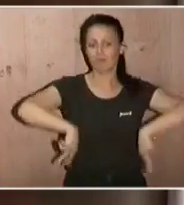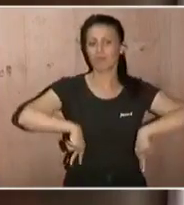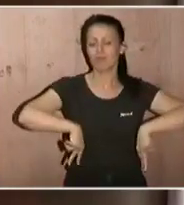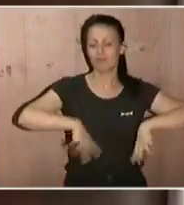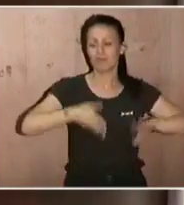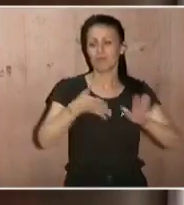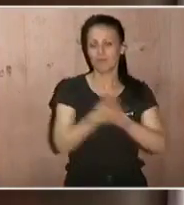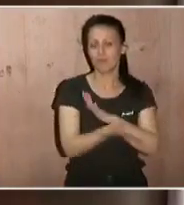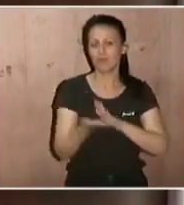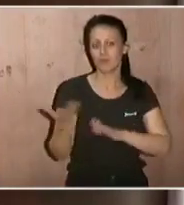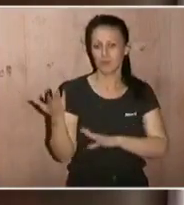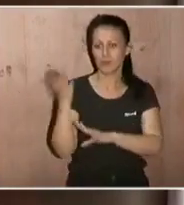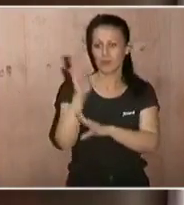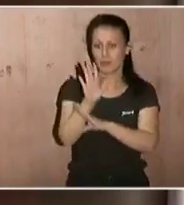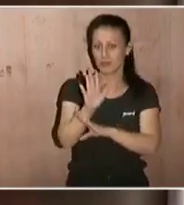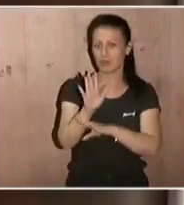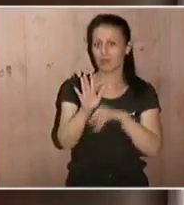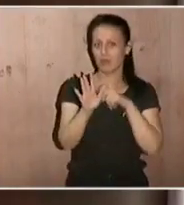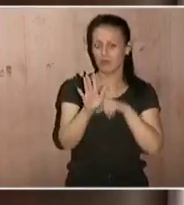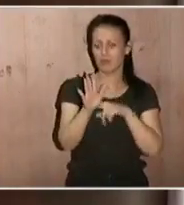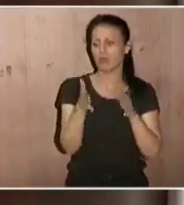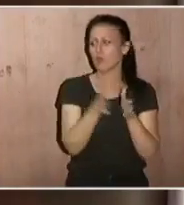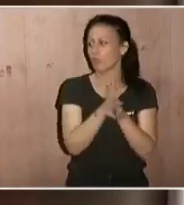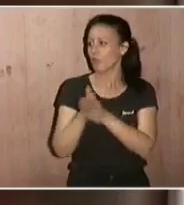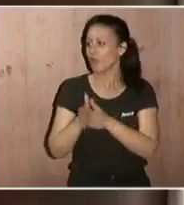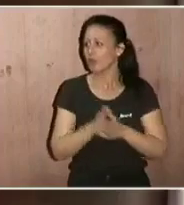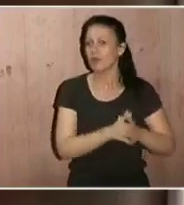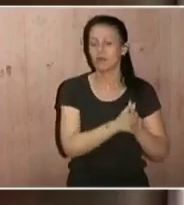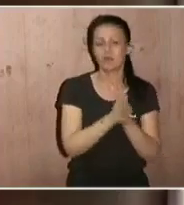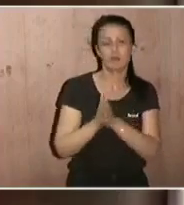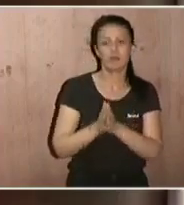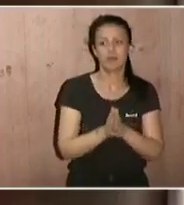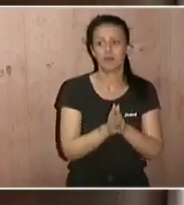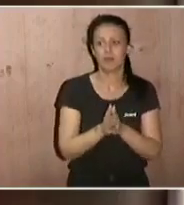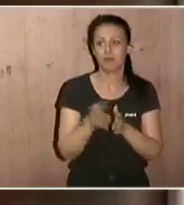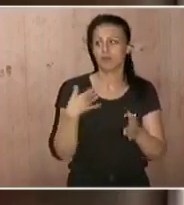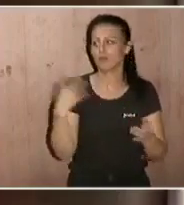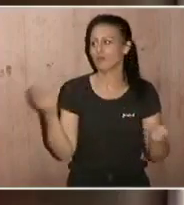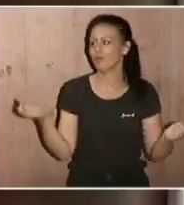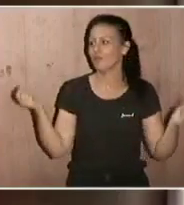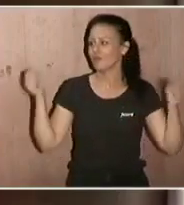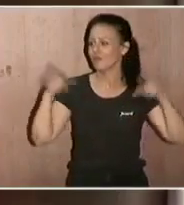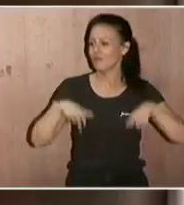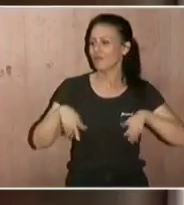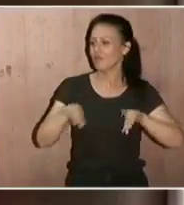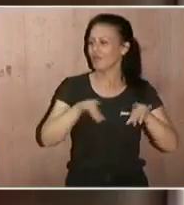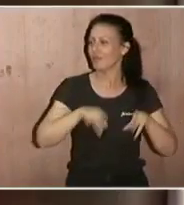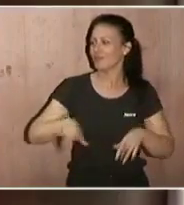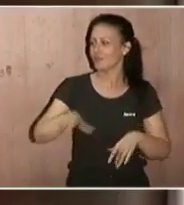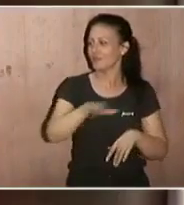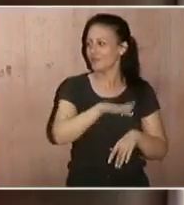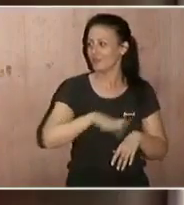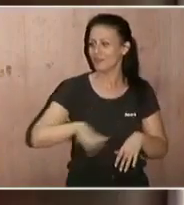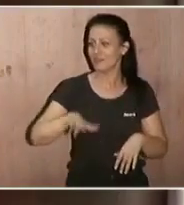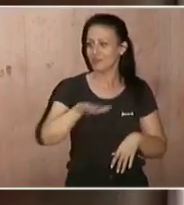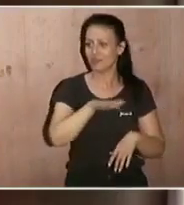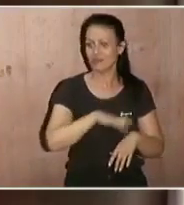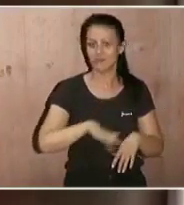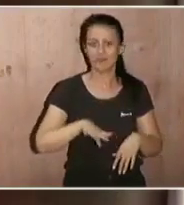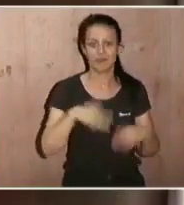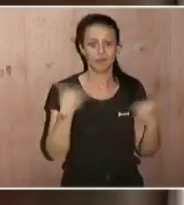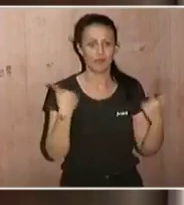nutrida representación de estimados compañeros que se han desplazado a estas tierras en pleno